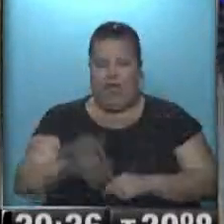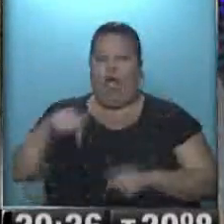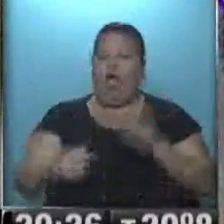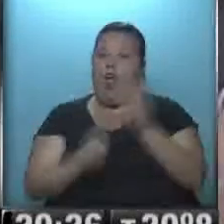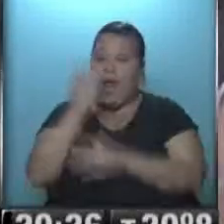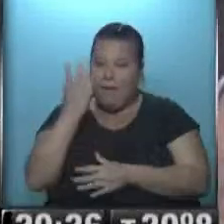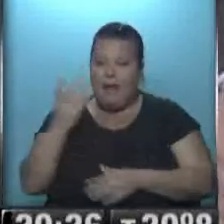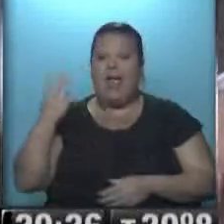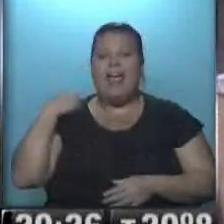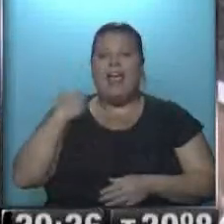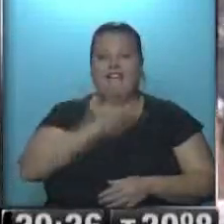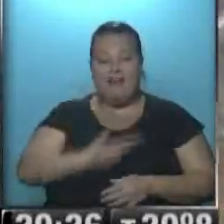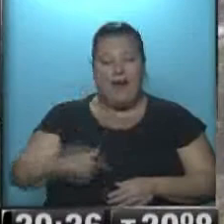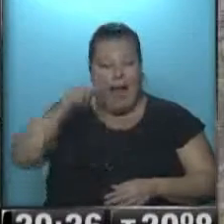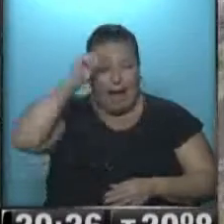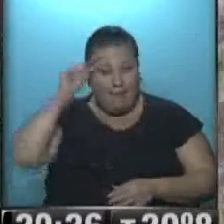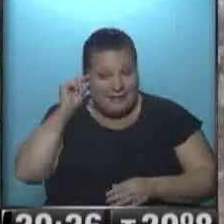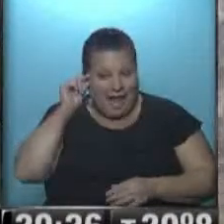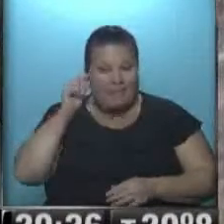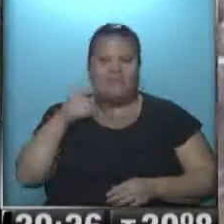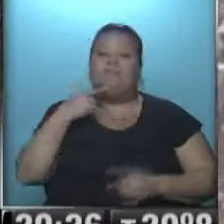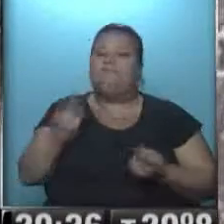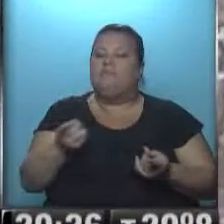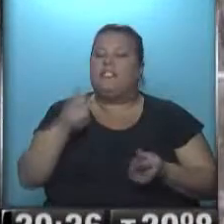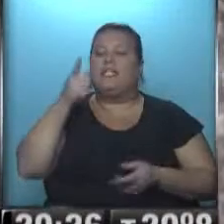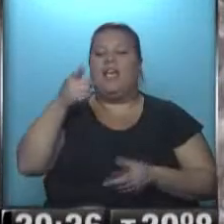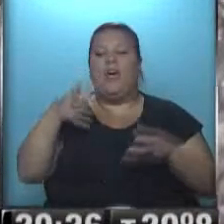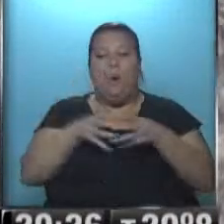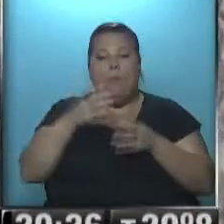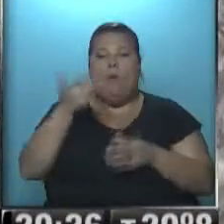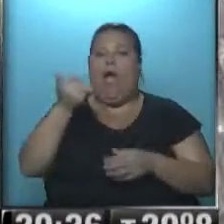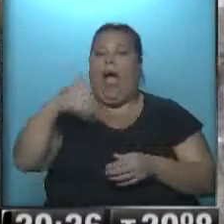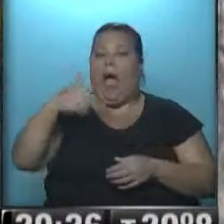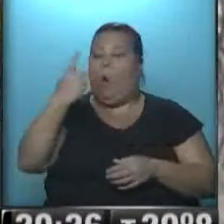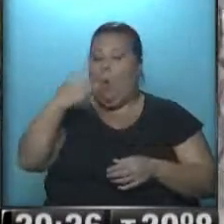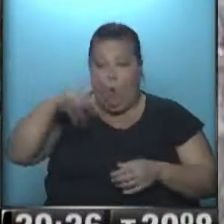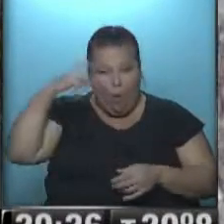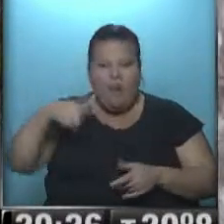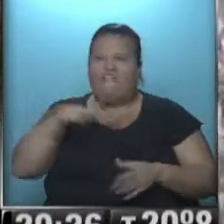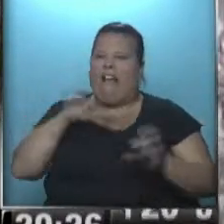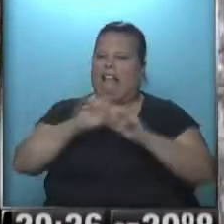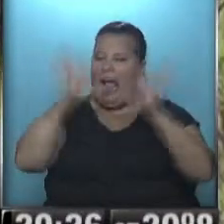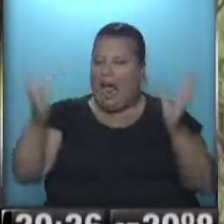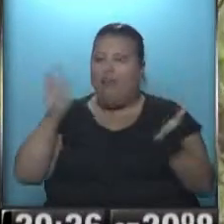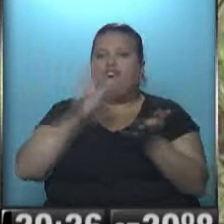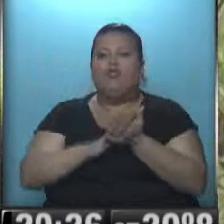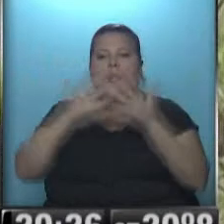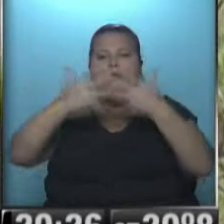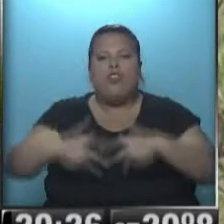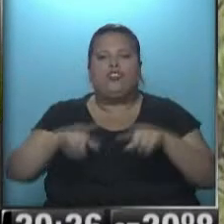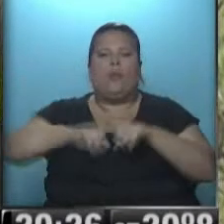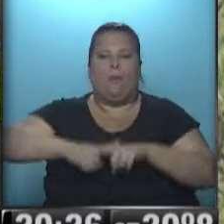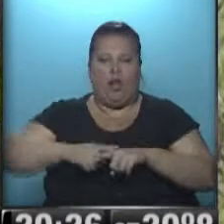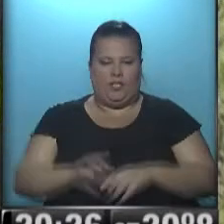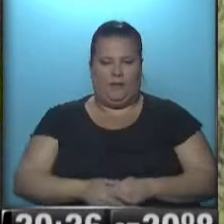mañana, el jefe de gabinete, Jorge Capitanich, evaluó que el Frente Amplio UNEN no tiene claridad respecto a proyectos